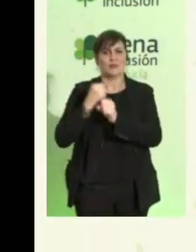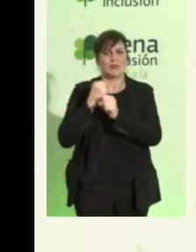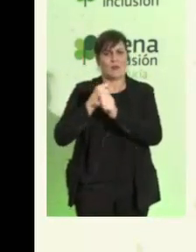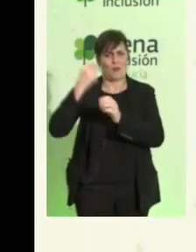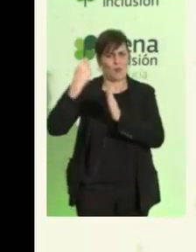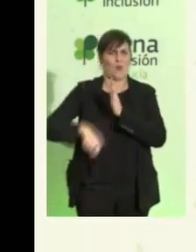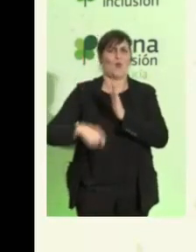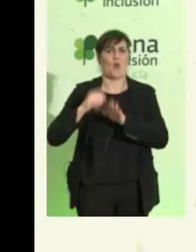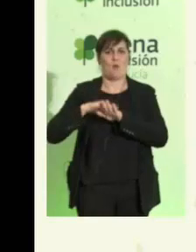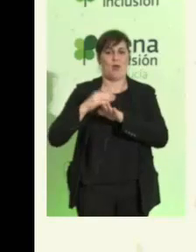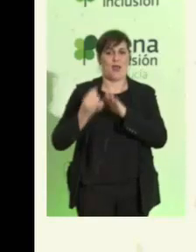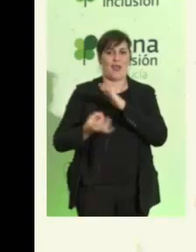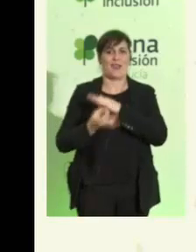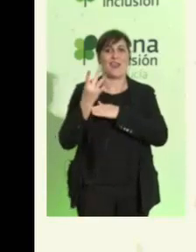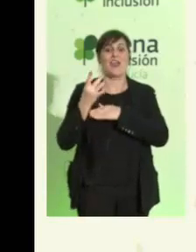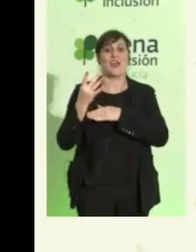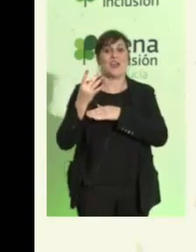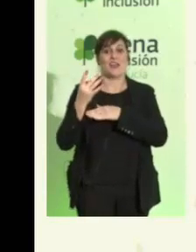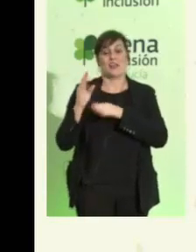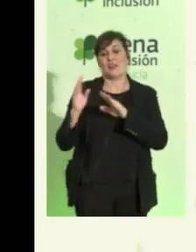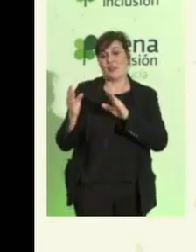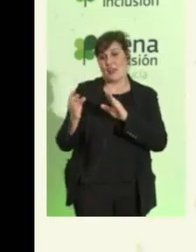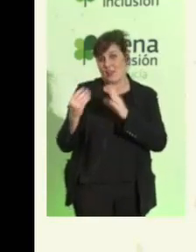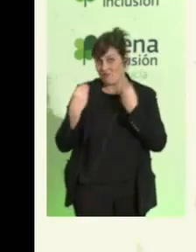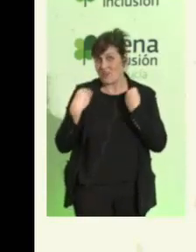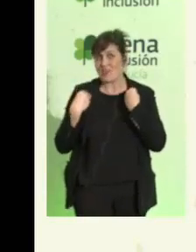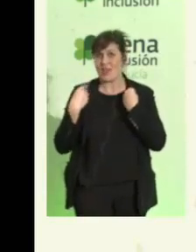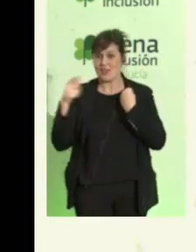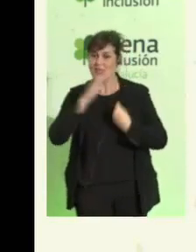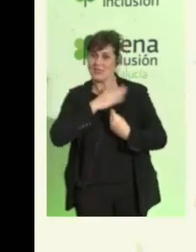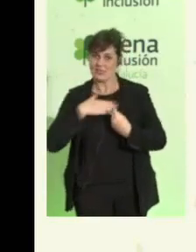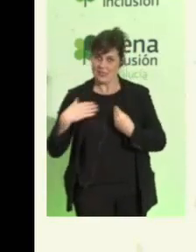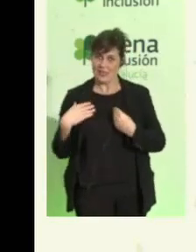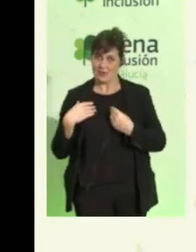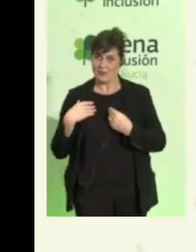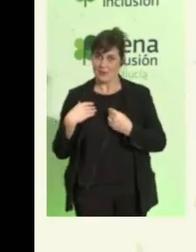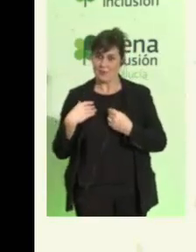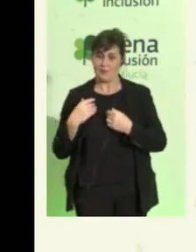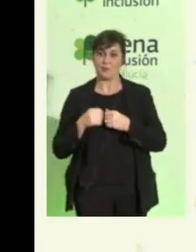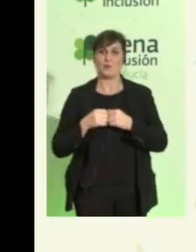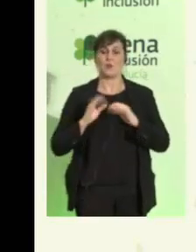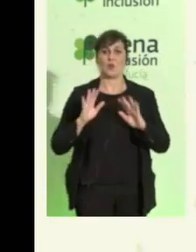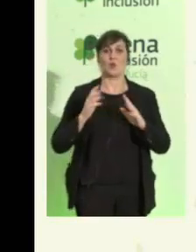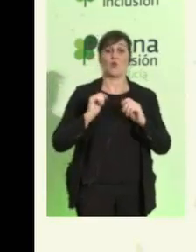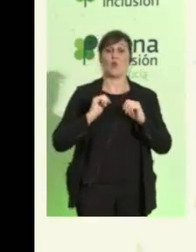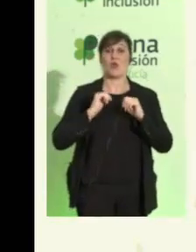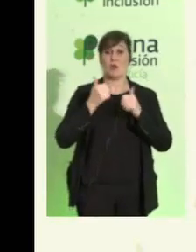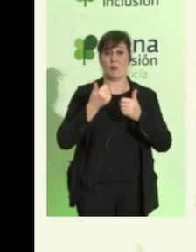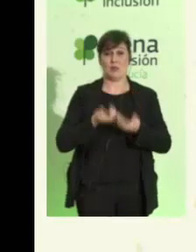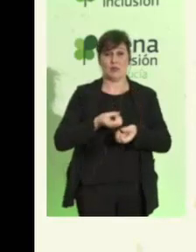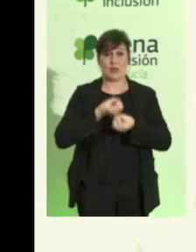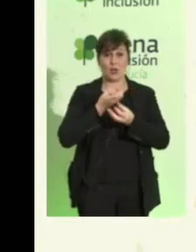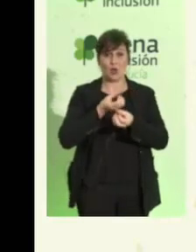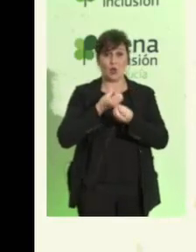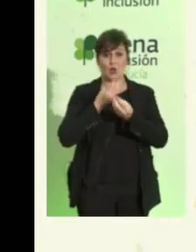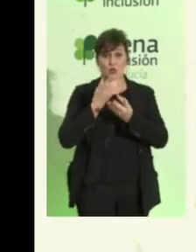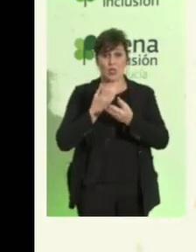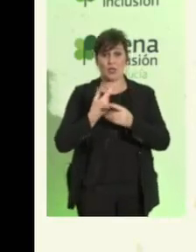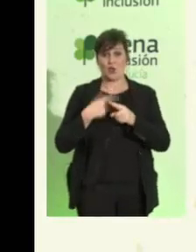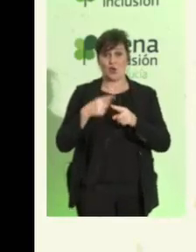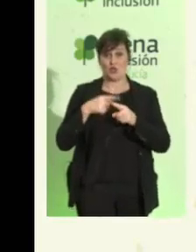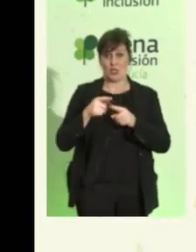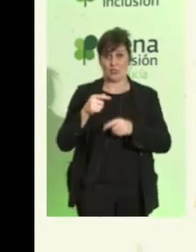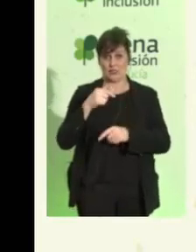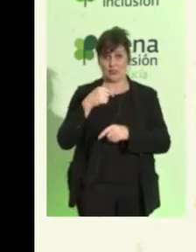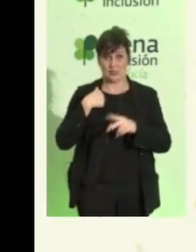para formar las vidas que quieren vivir. Así que voy a empezar un poco con algunas cosas sobre mí.